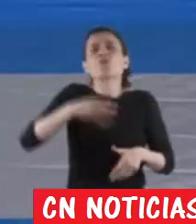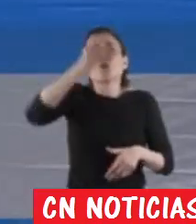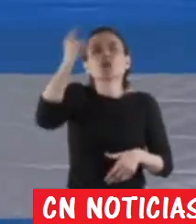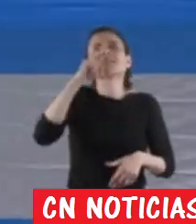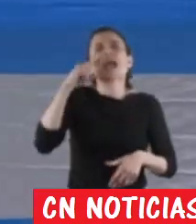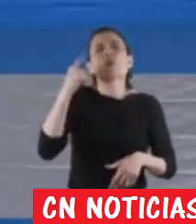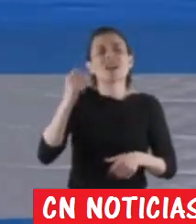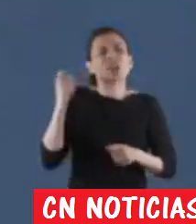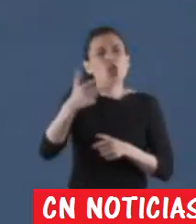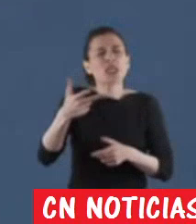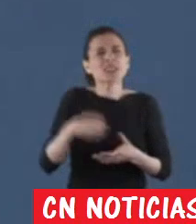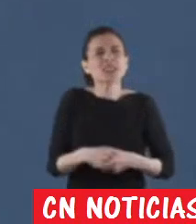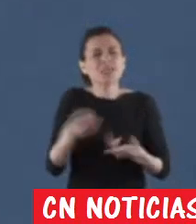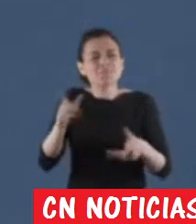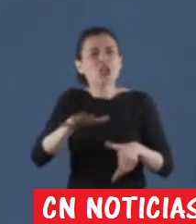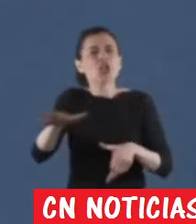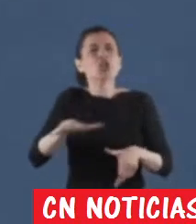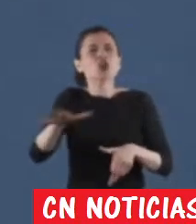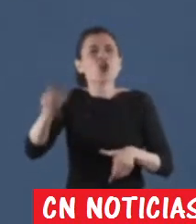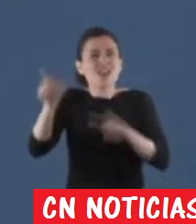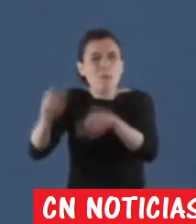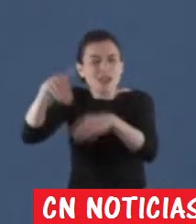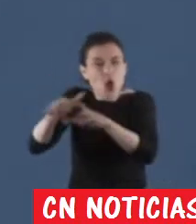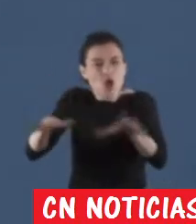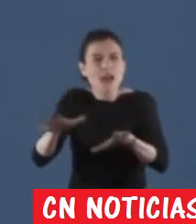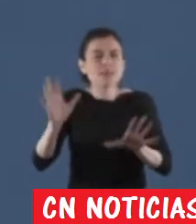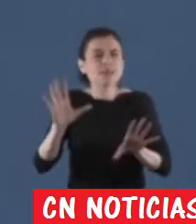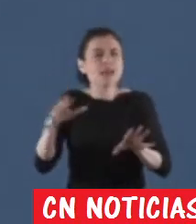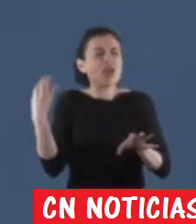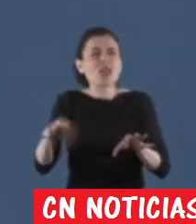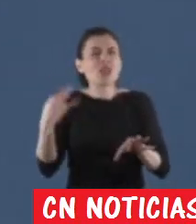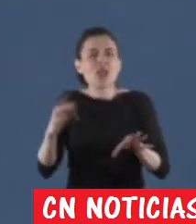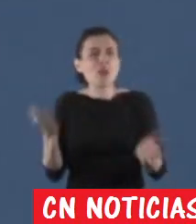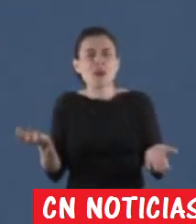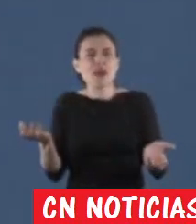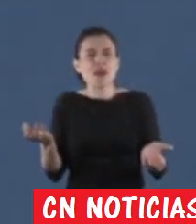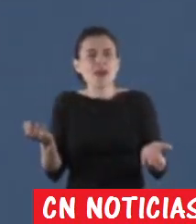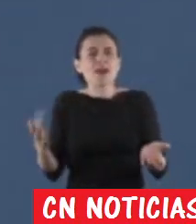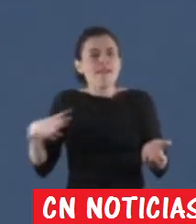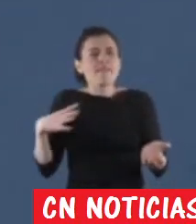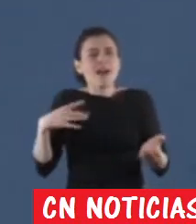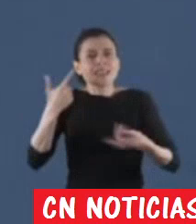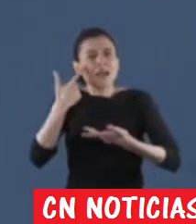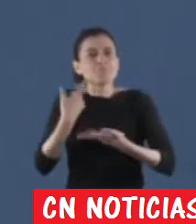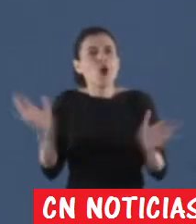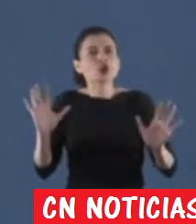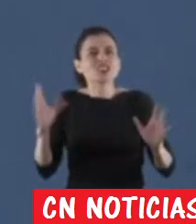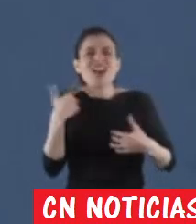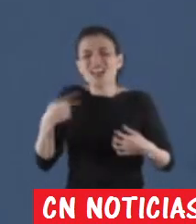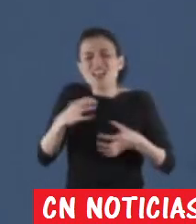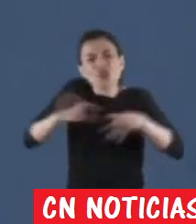una sociedad que tiene el desafío de demostrar que acá absolutamente nadie se salva